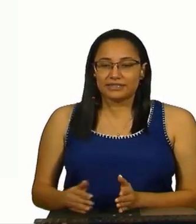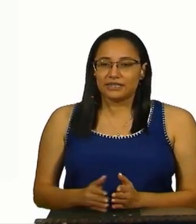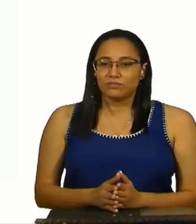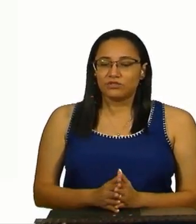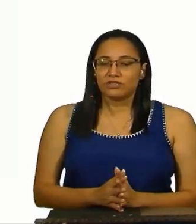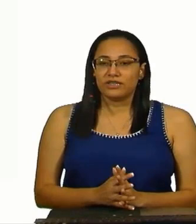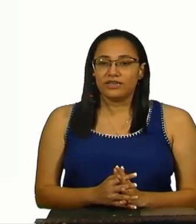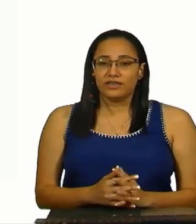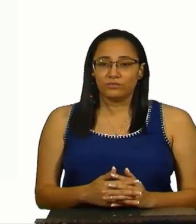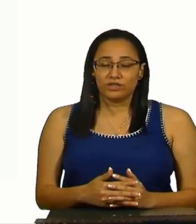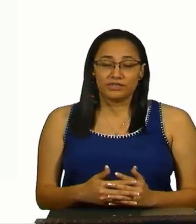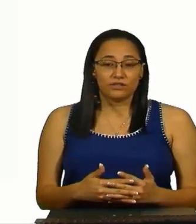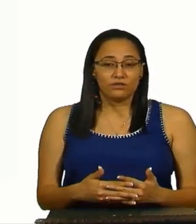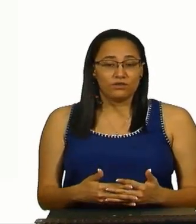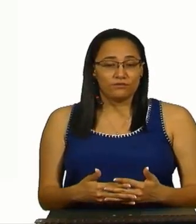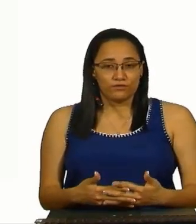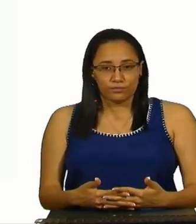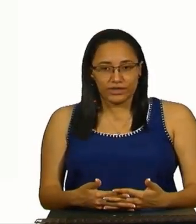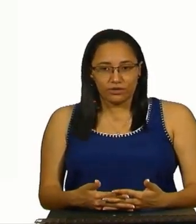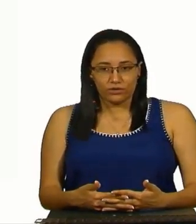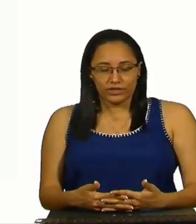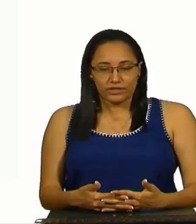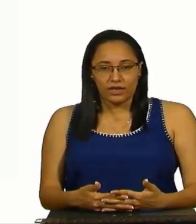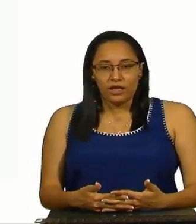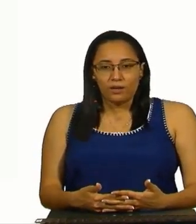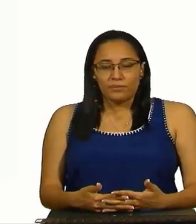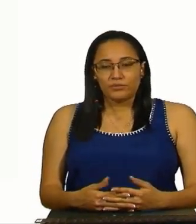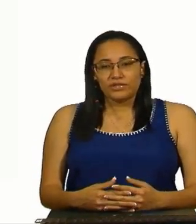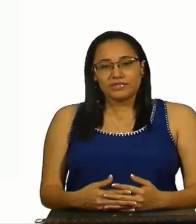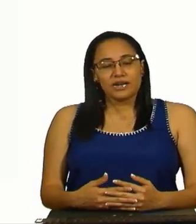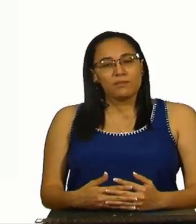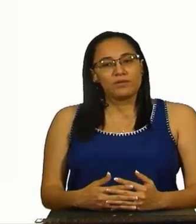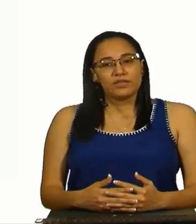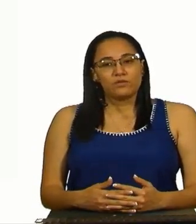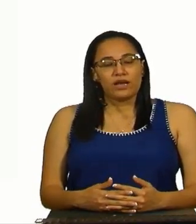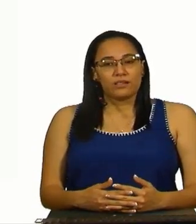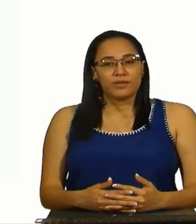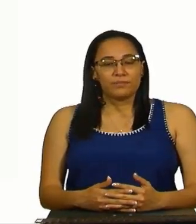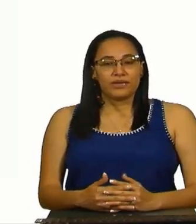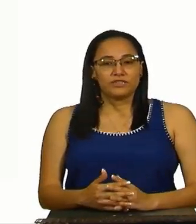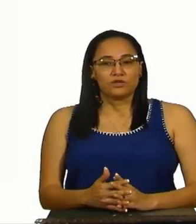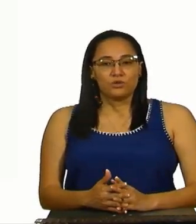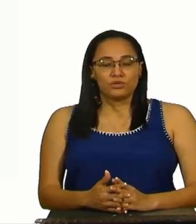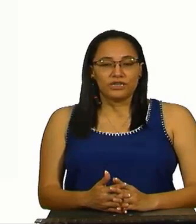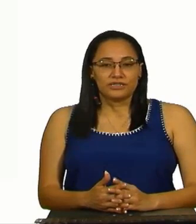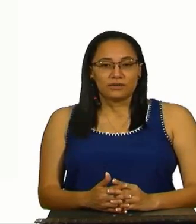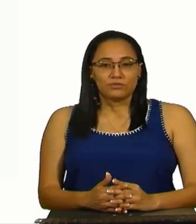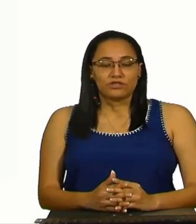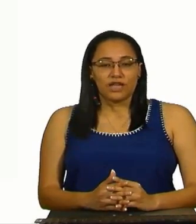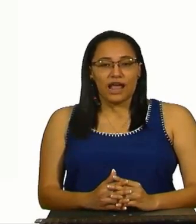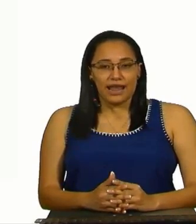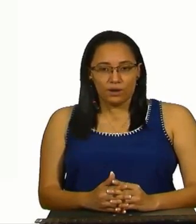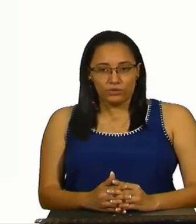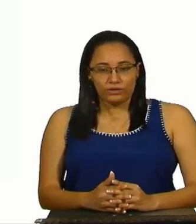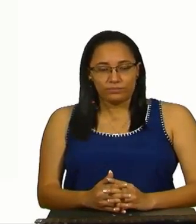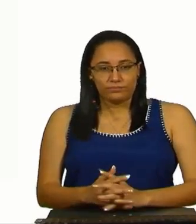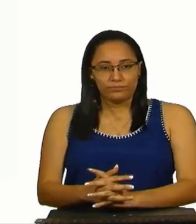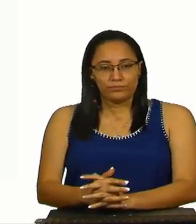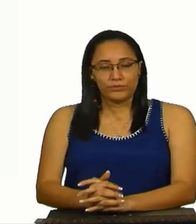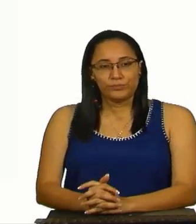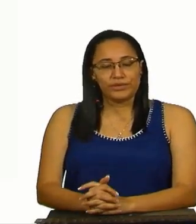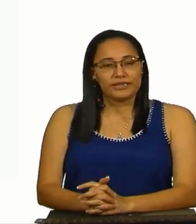in, estaríamos utilizándolo de forma incorrecta. Para utilizar las partículas adverbiales solo utilizamos